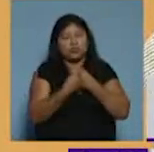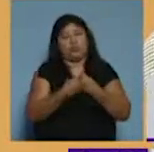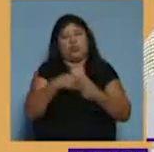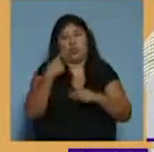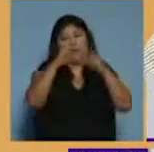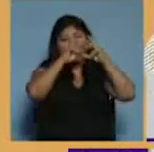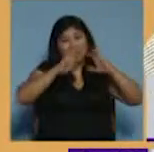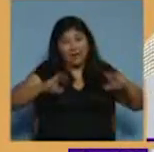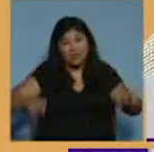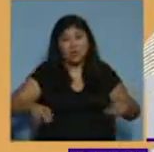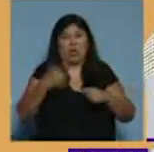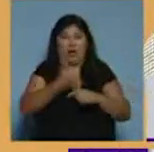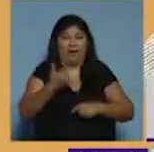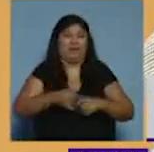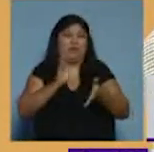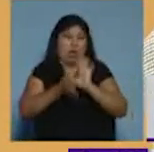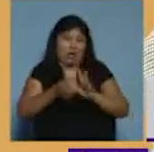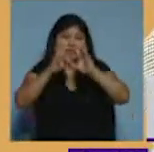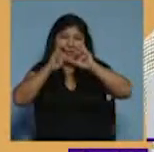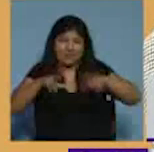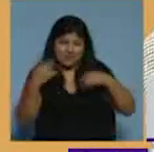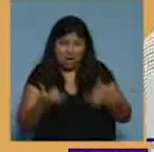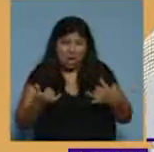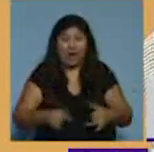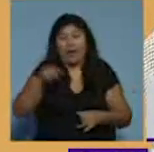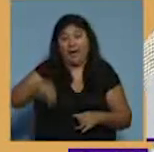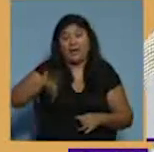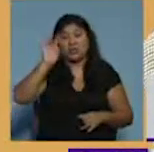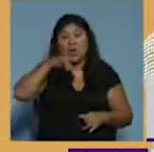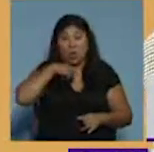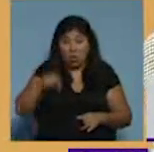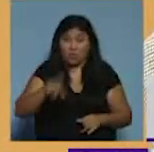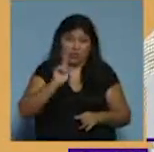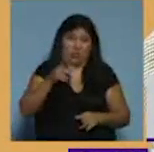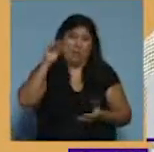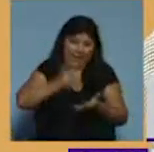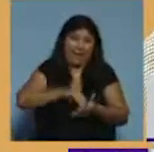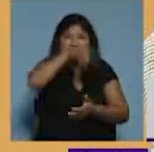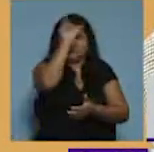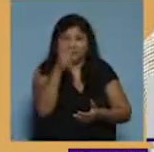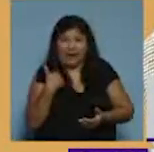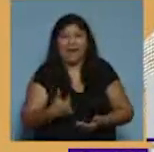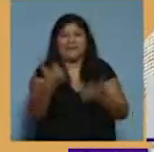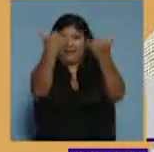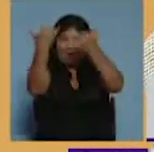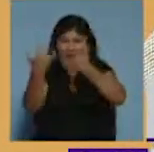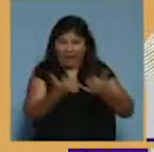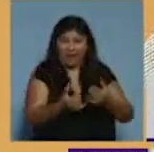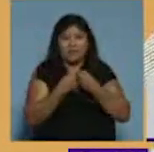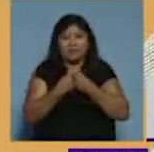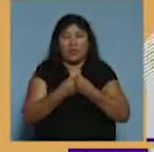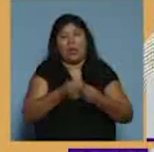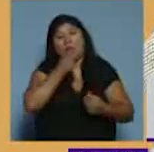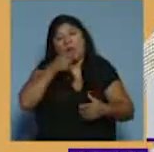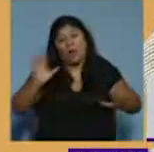jujuy sino también en otros lugares del país en donde funcionarios públicos y particulares han manejado fondos como si fueran